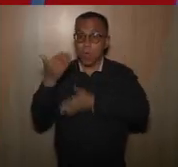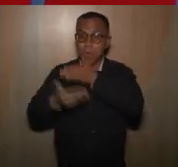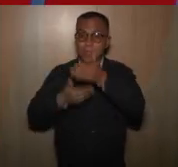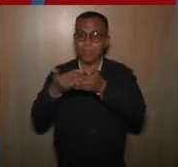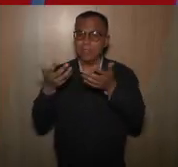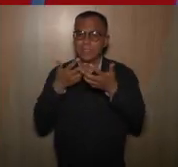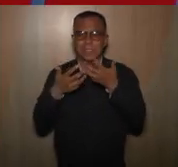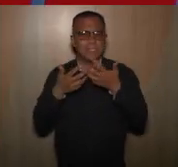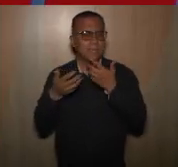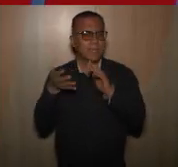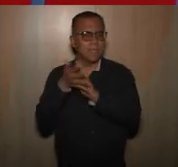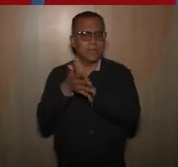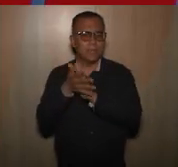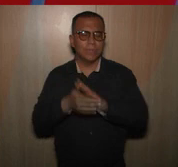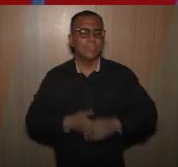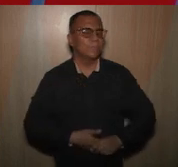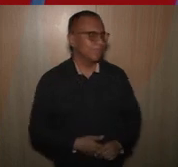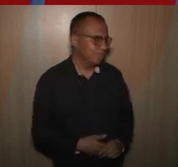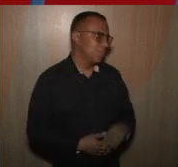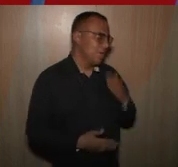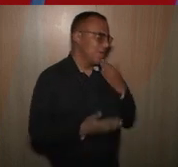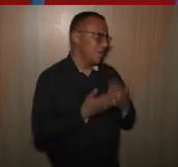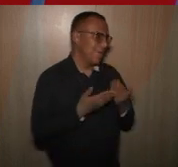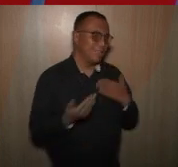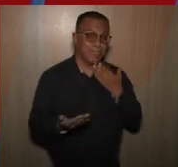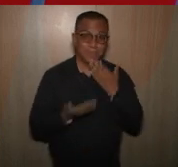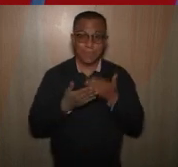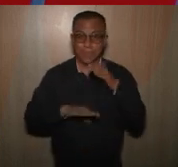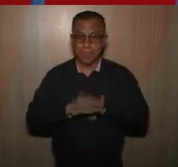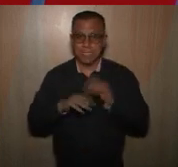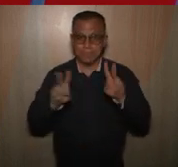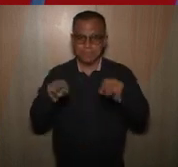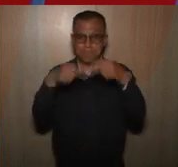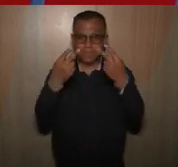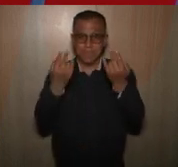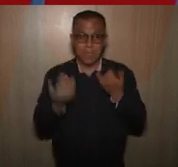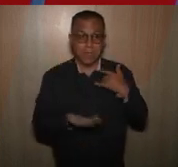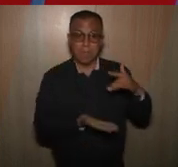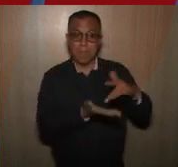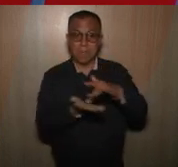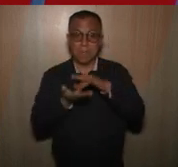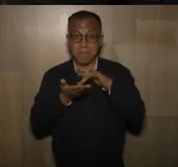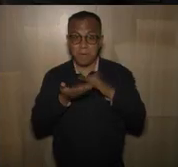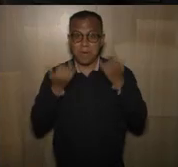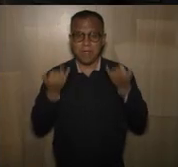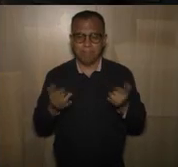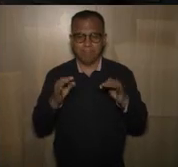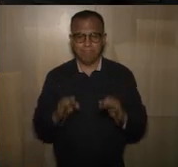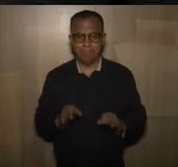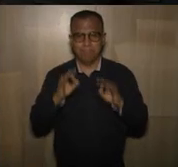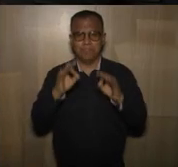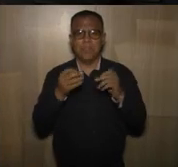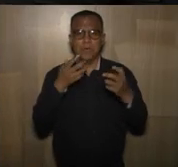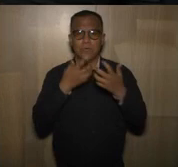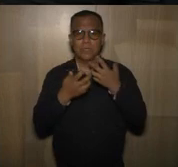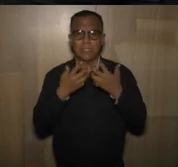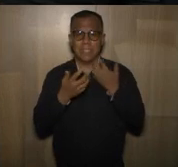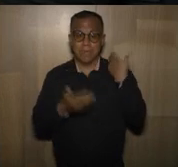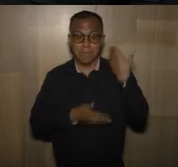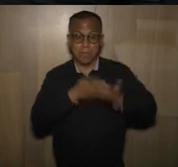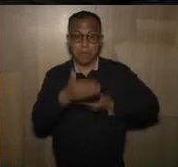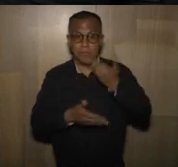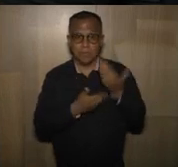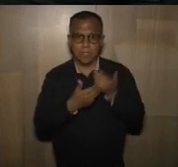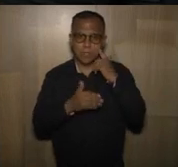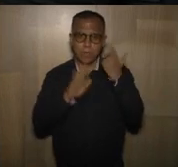Gracias, doctor Germán. Buenas tardes a todos los presentes y los que están conectados. Efectivamente, este sistema de información hace parte